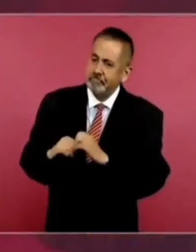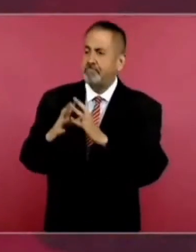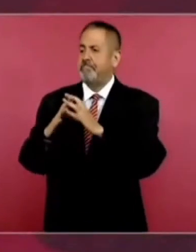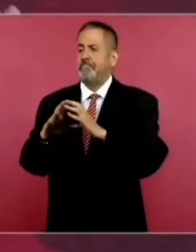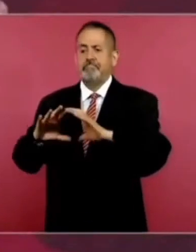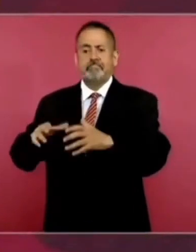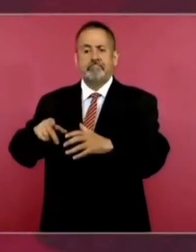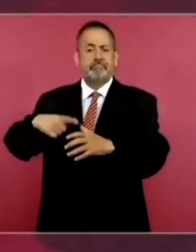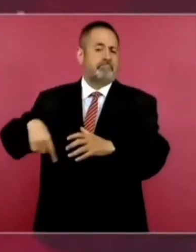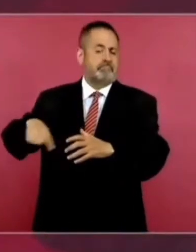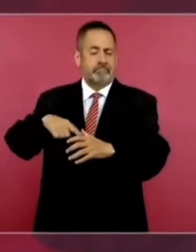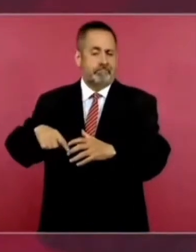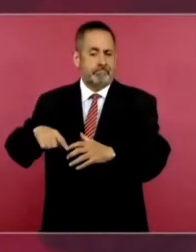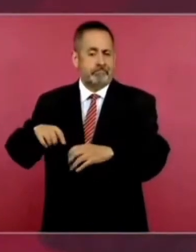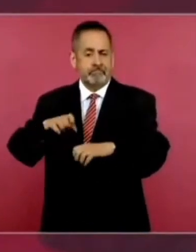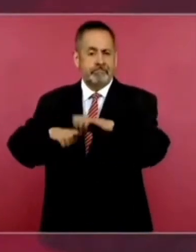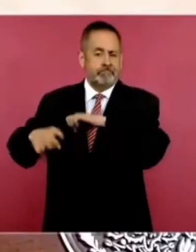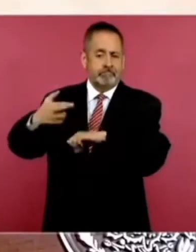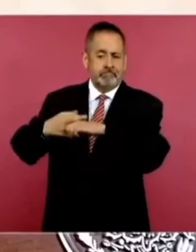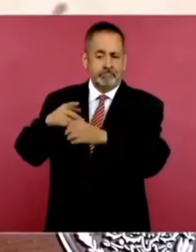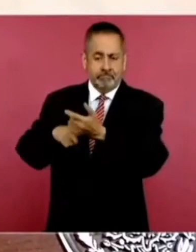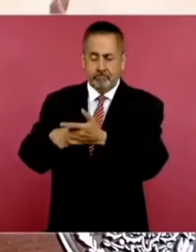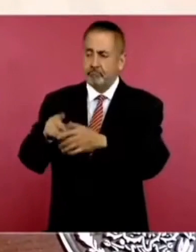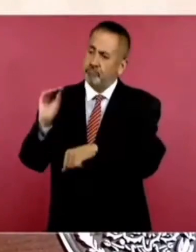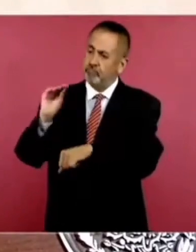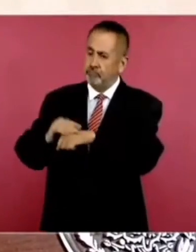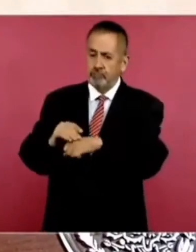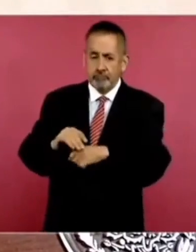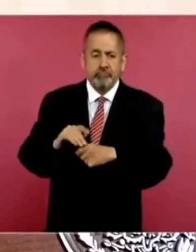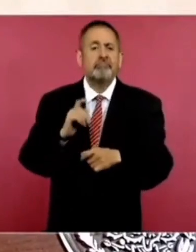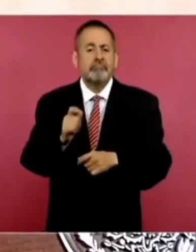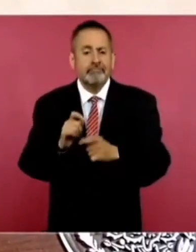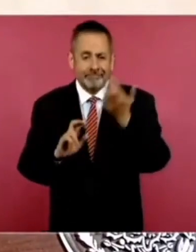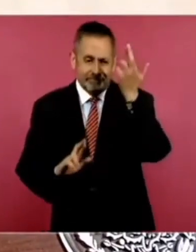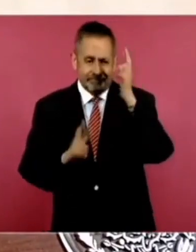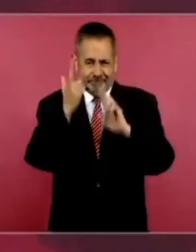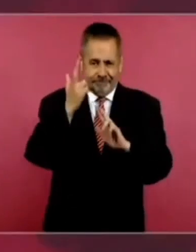es producto de un movimiento revolucionario.